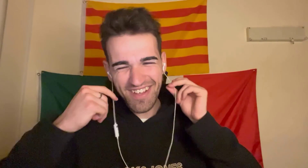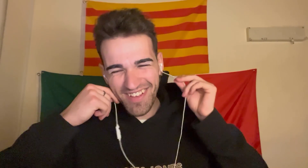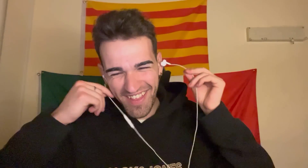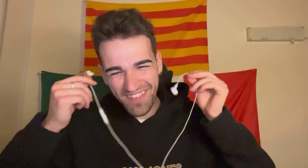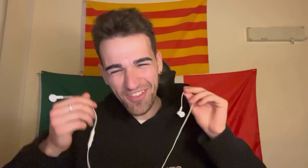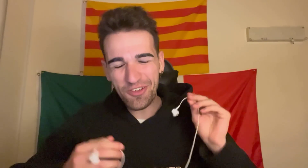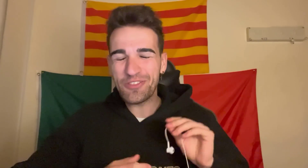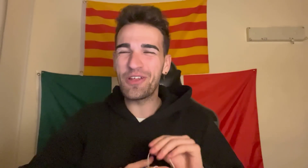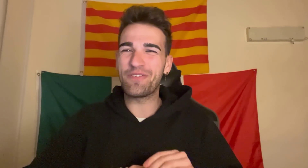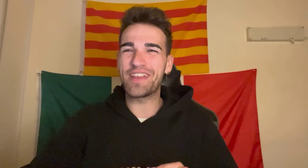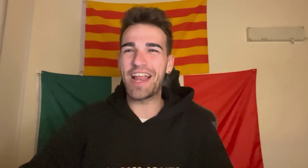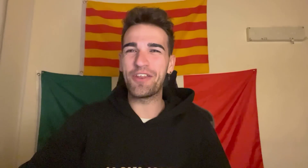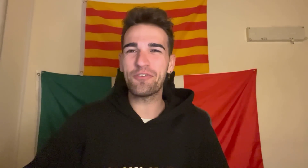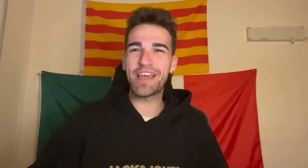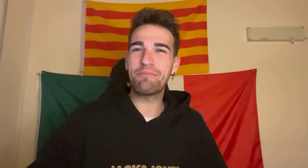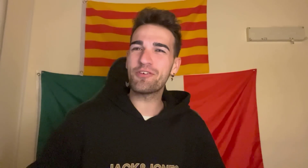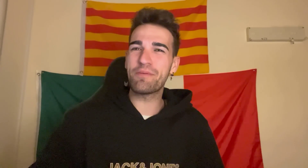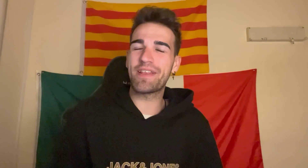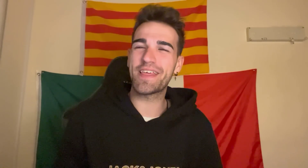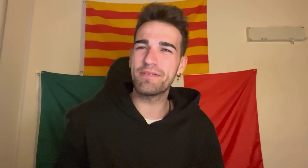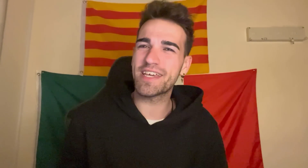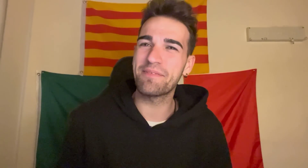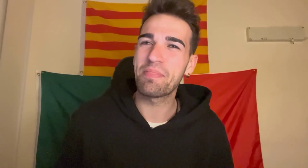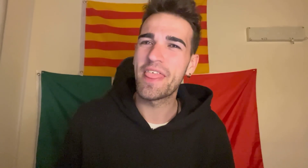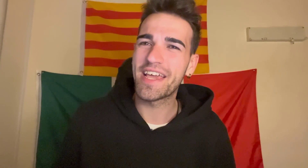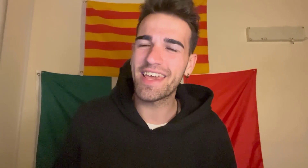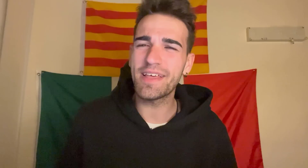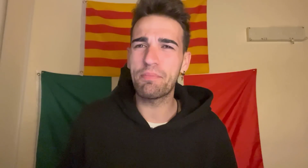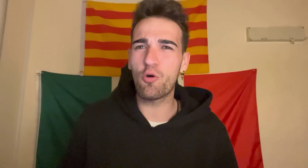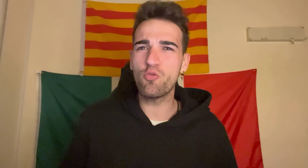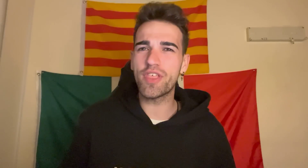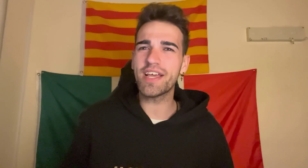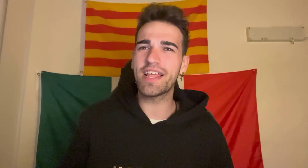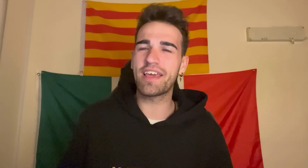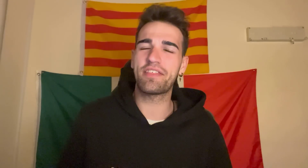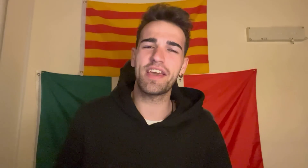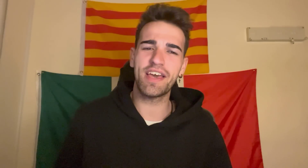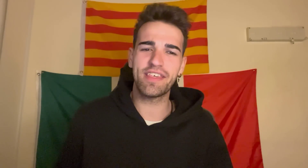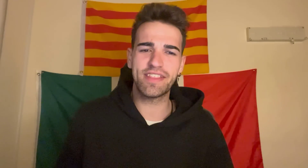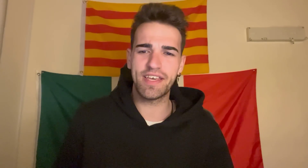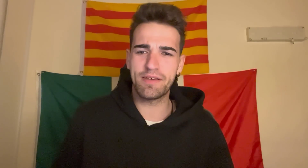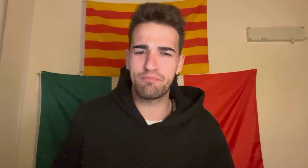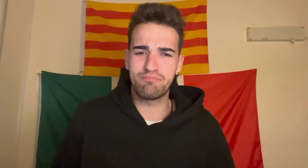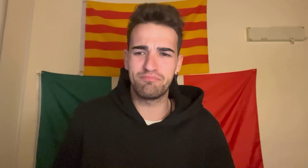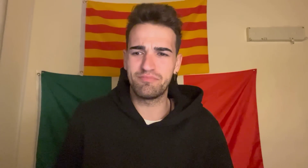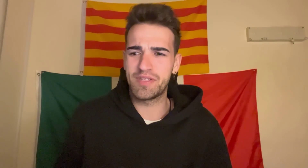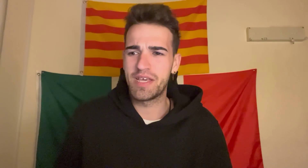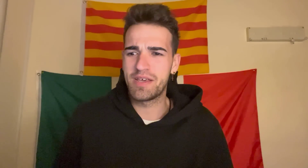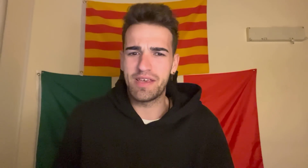Creo que estaba entendiendo esto del final, ¿no? O sea, AMLO se pensaba que esta pregunta que le hacía